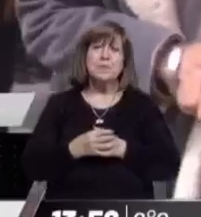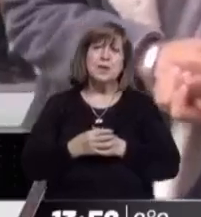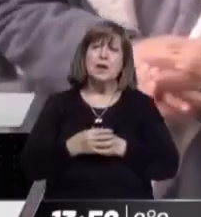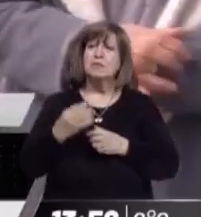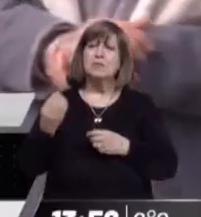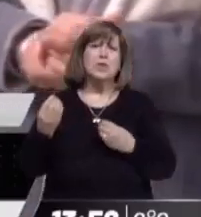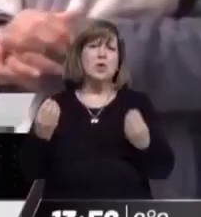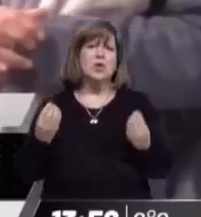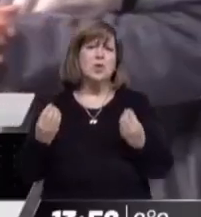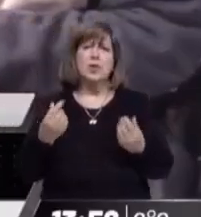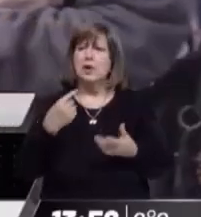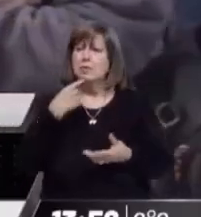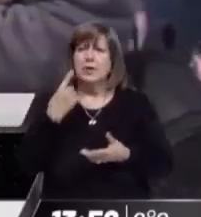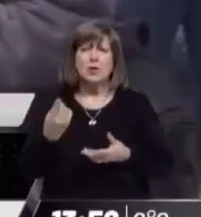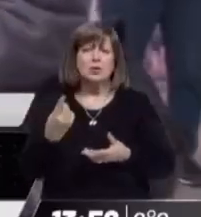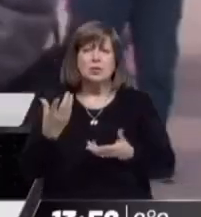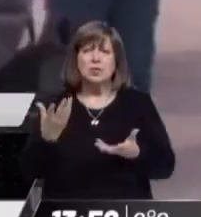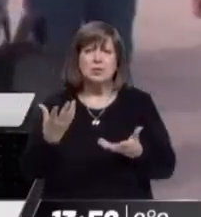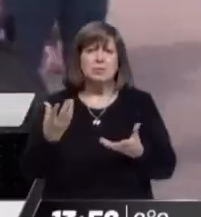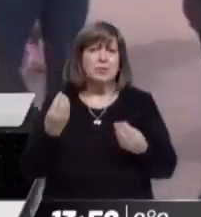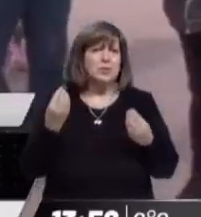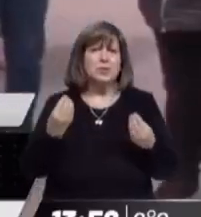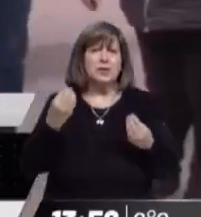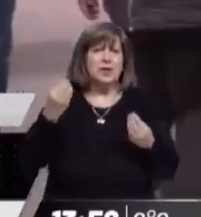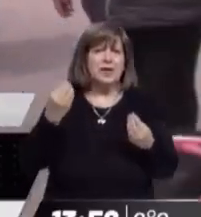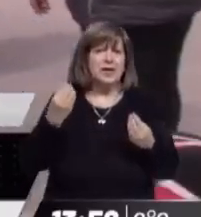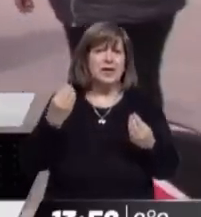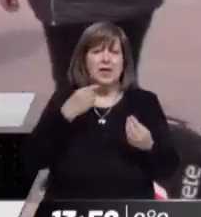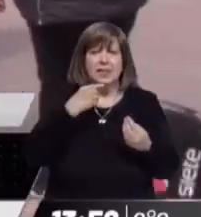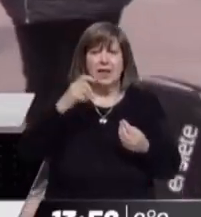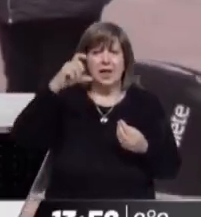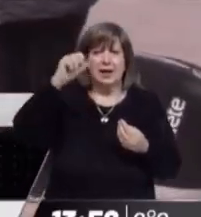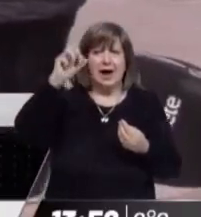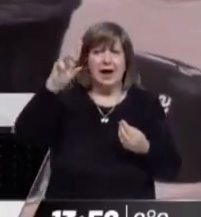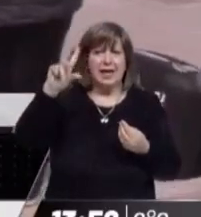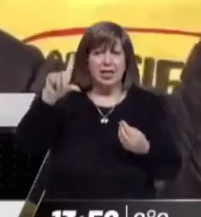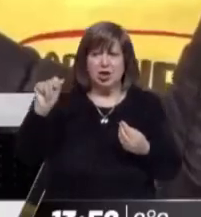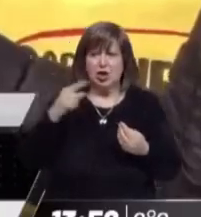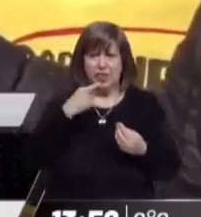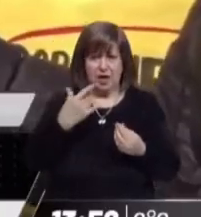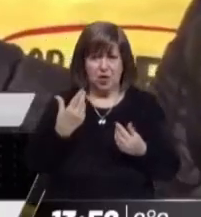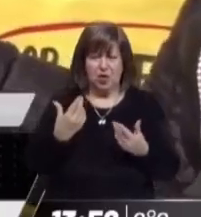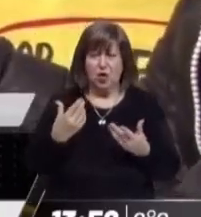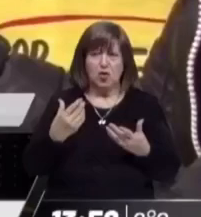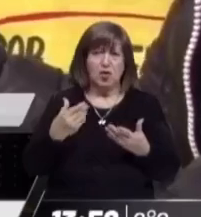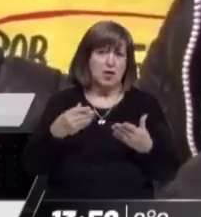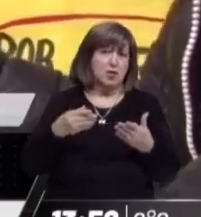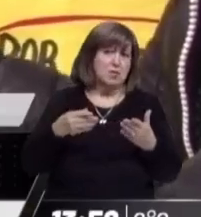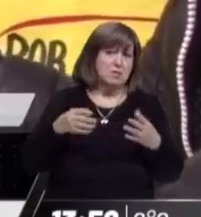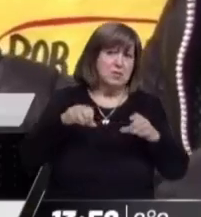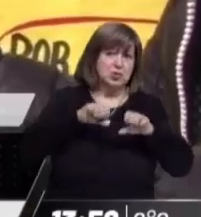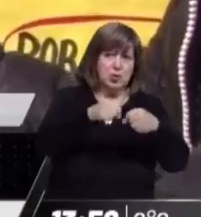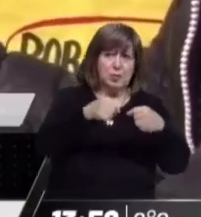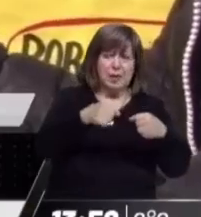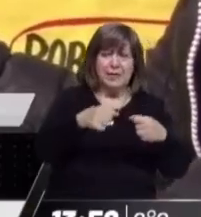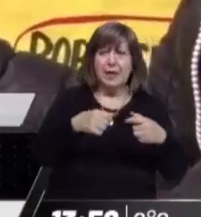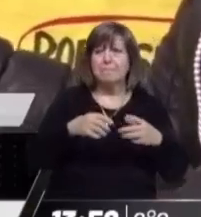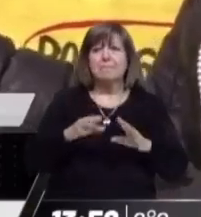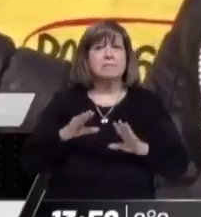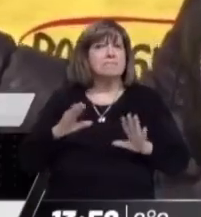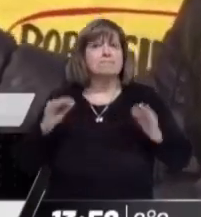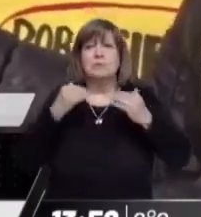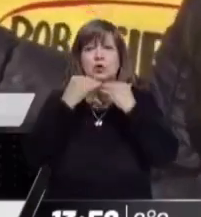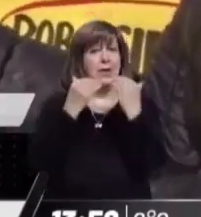ustedes de cuál sería el nuevo perfil? No, realmente no nos han informado nada de nada, ni siquiera por